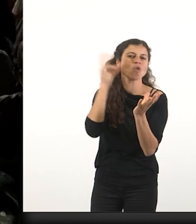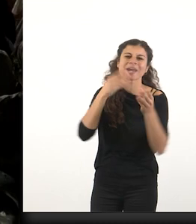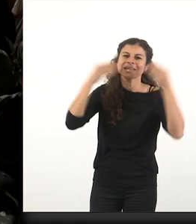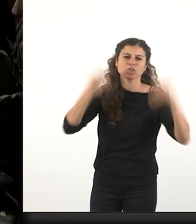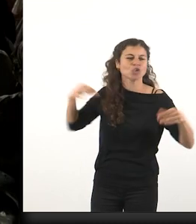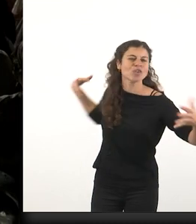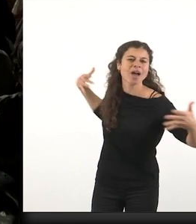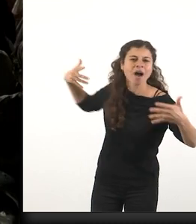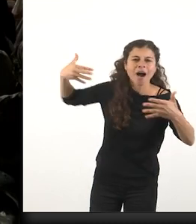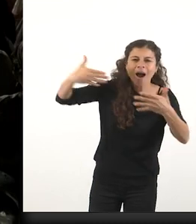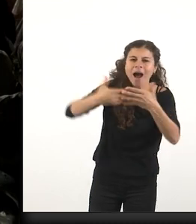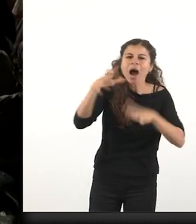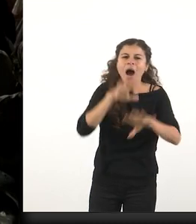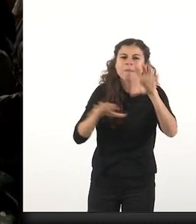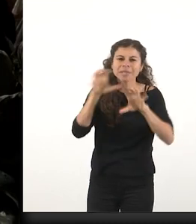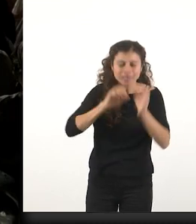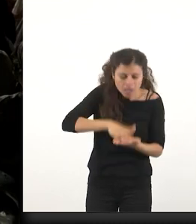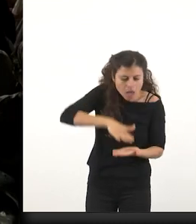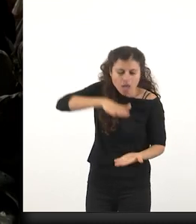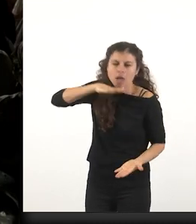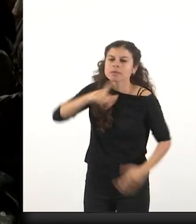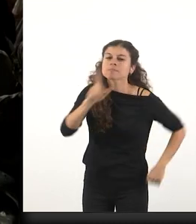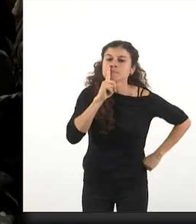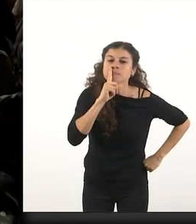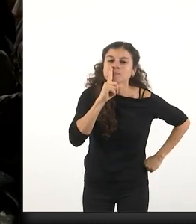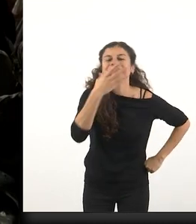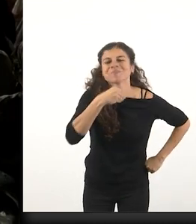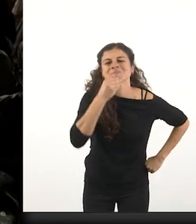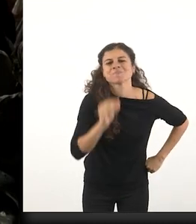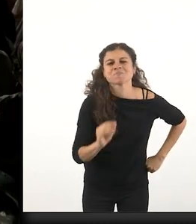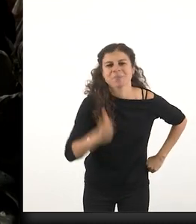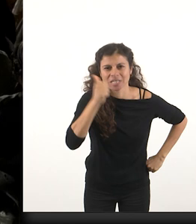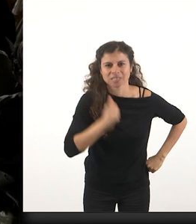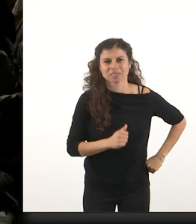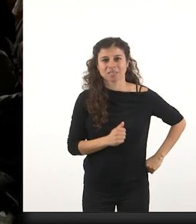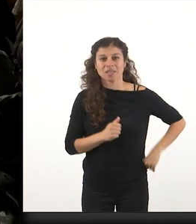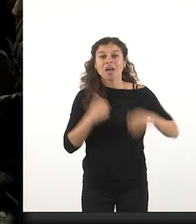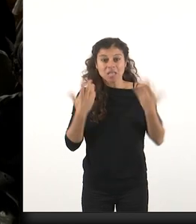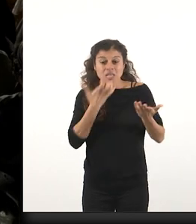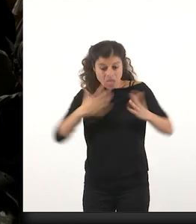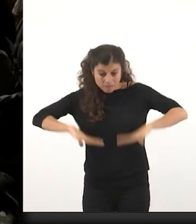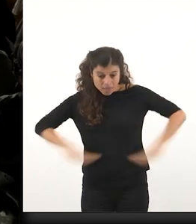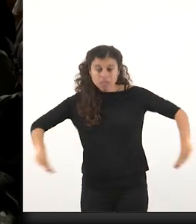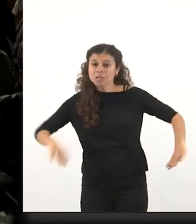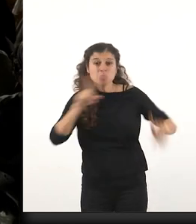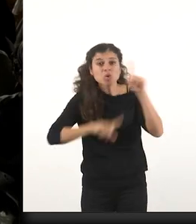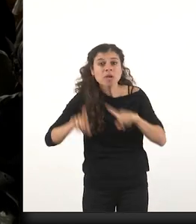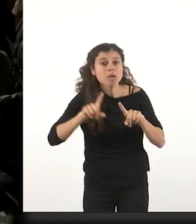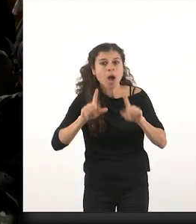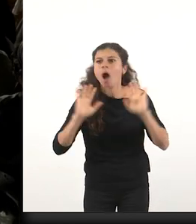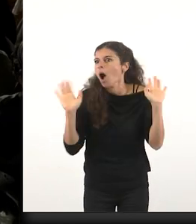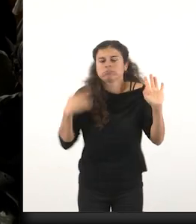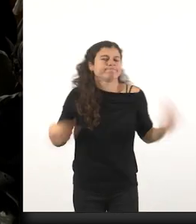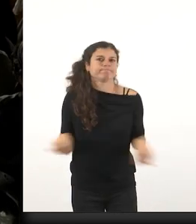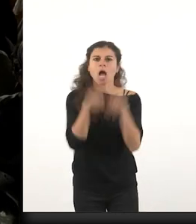donde aprendí desde muy niña que calladita, estás más bonita. Y que si la falda es un conflicto, a mí que va a me dar la farda que un